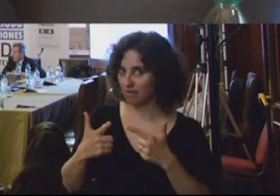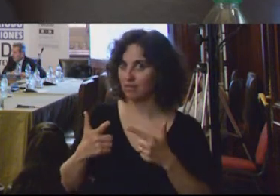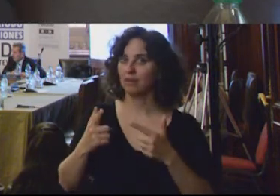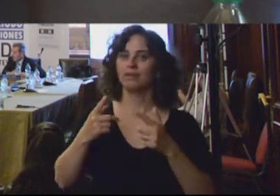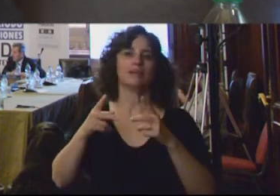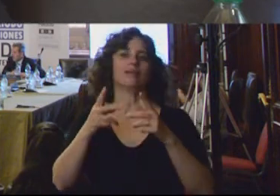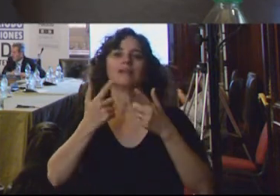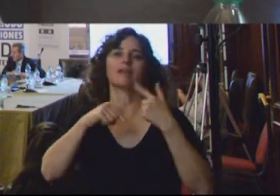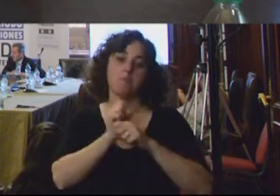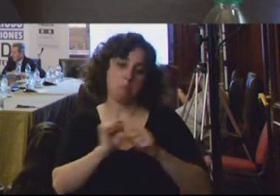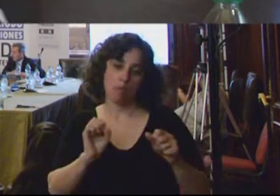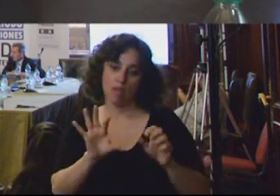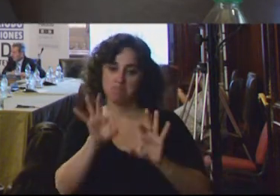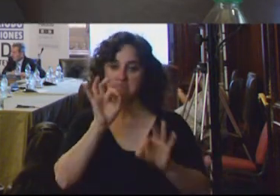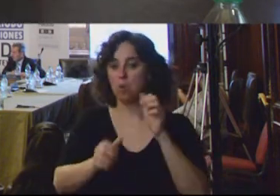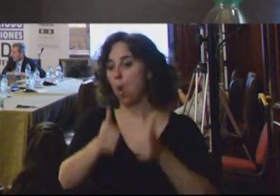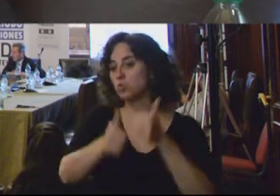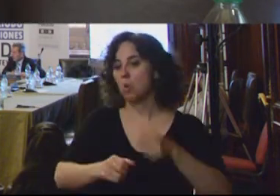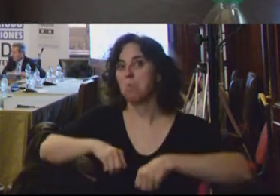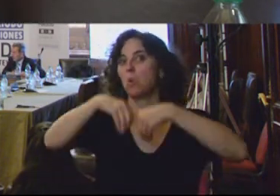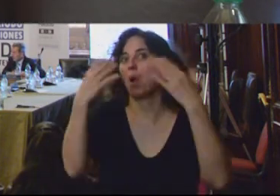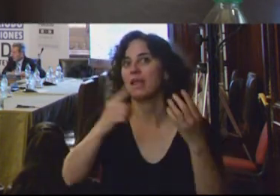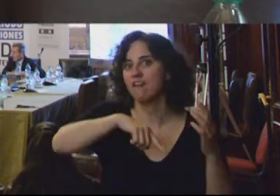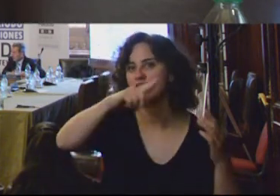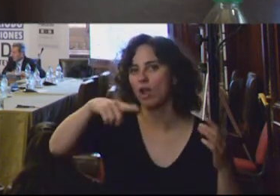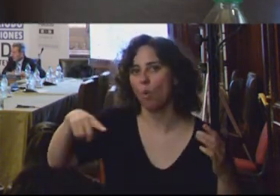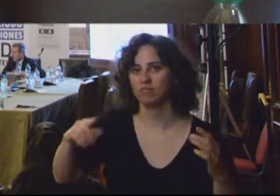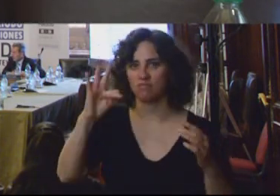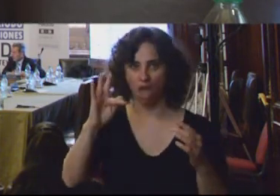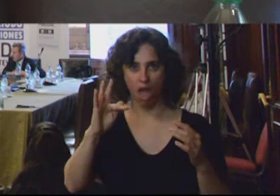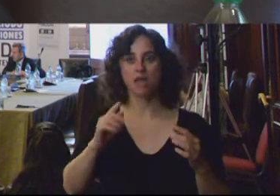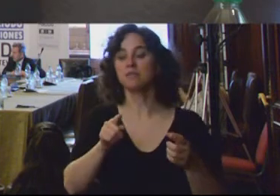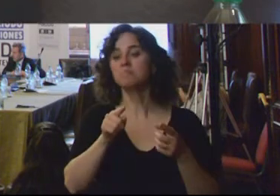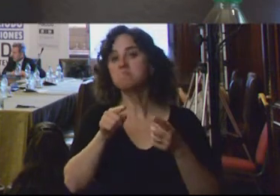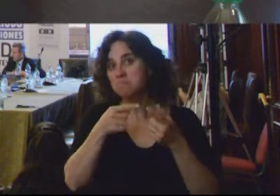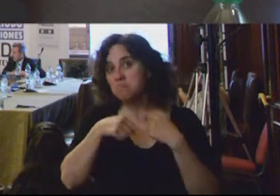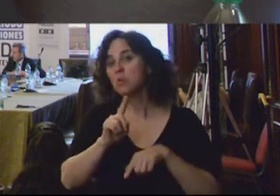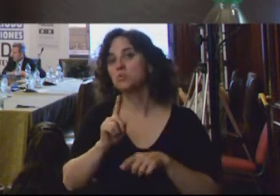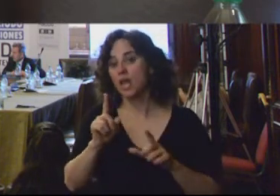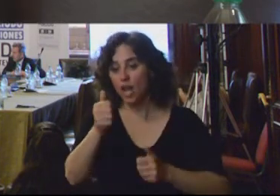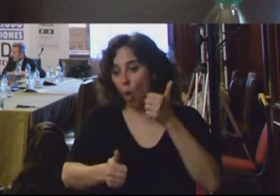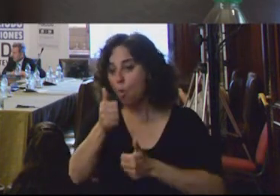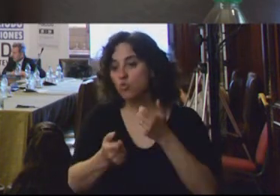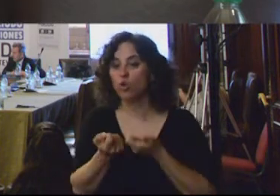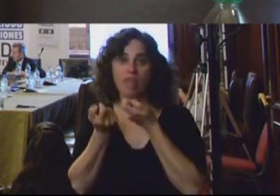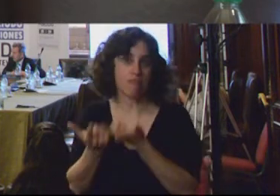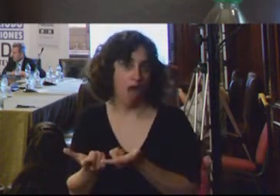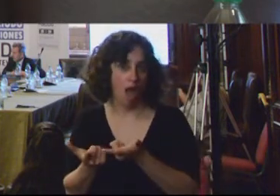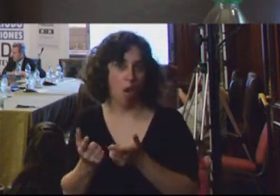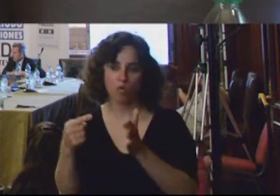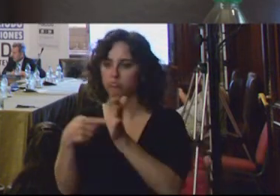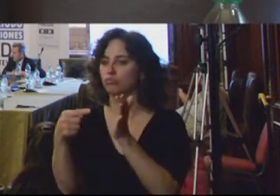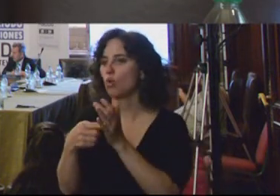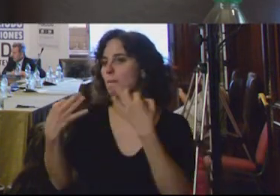que pueden concursar por cualquier tipo de frecuencia. Y en el concurso se les da una calificación